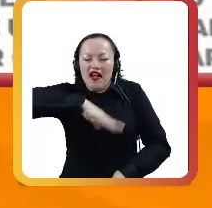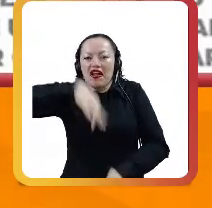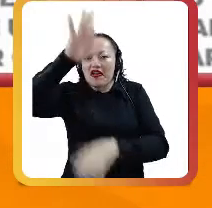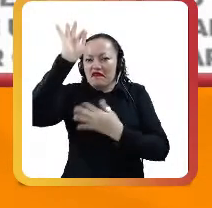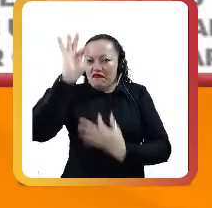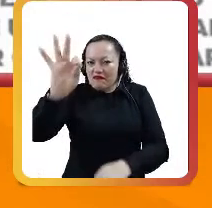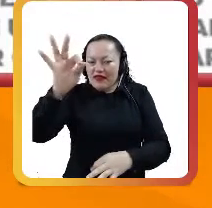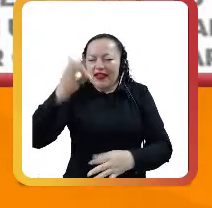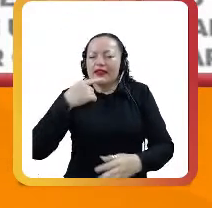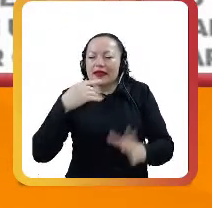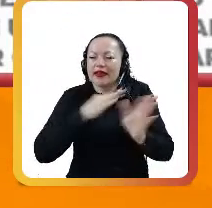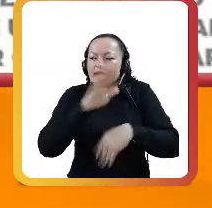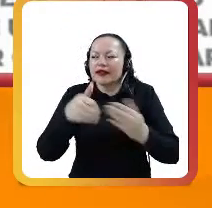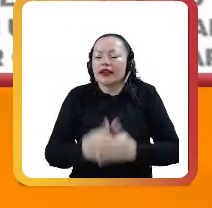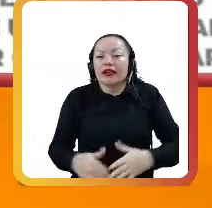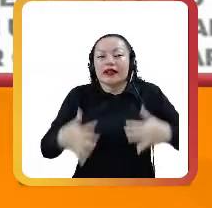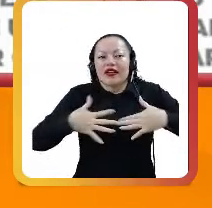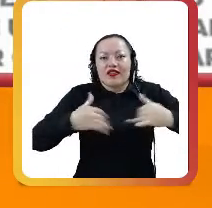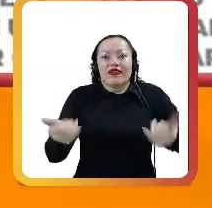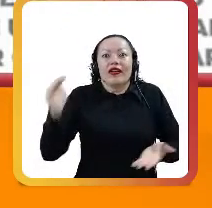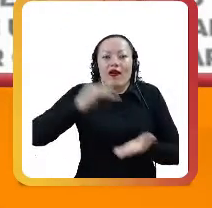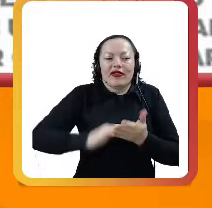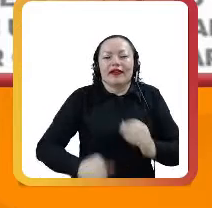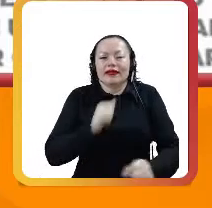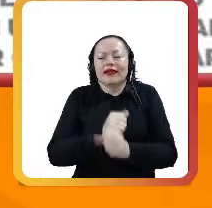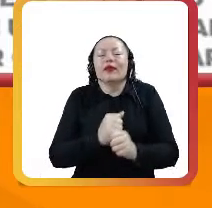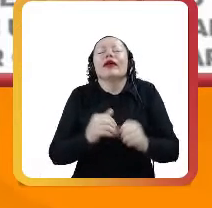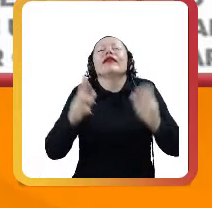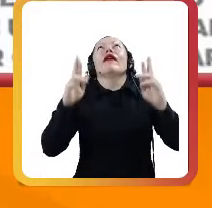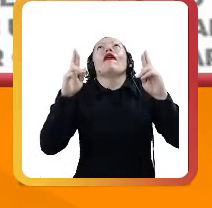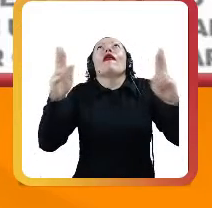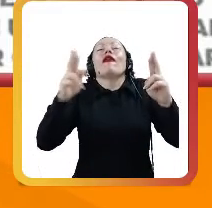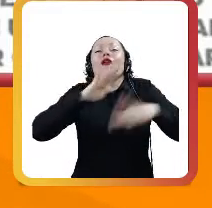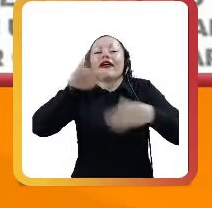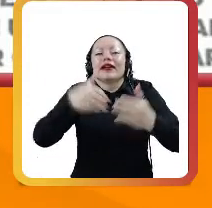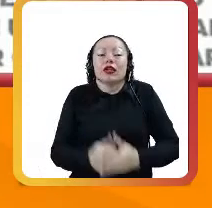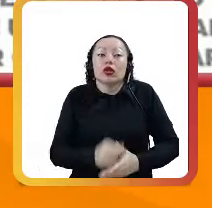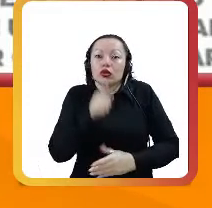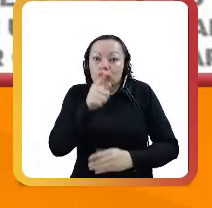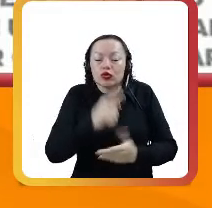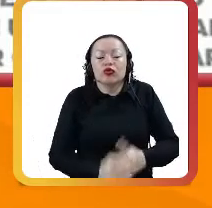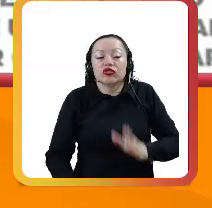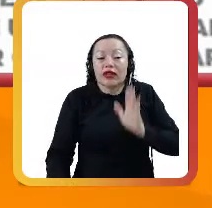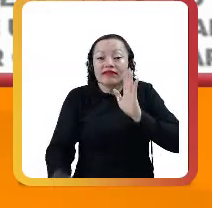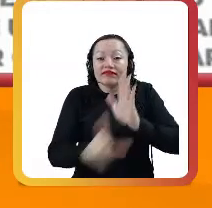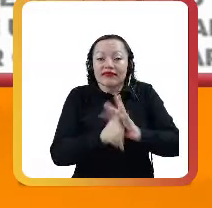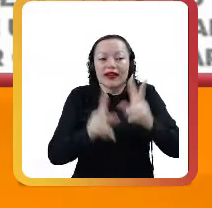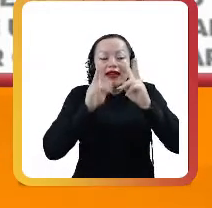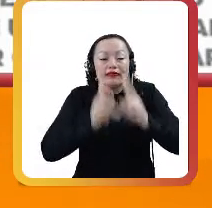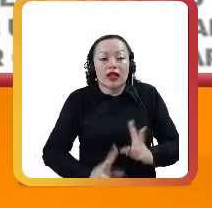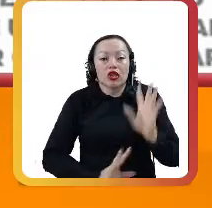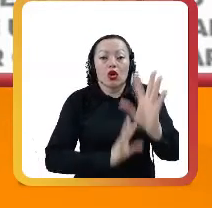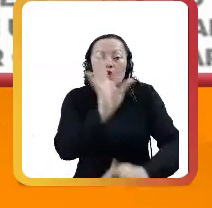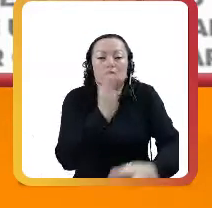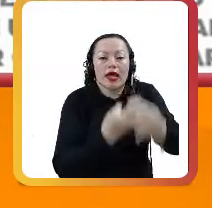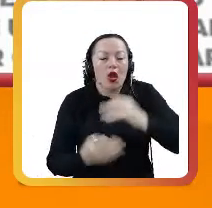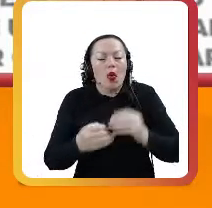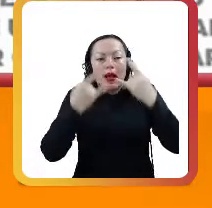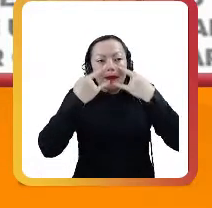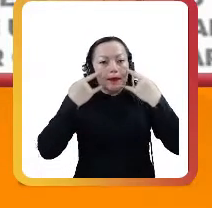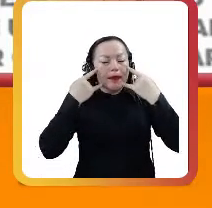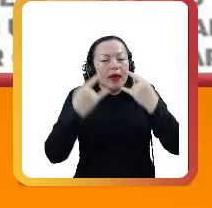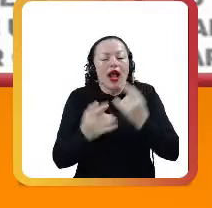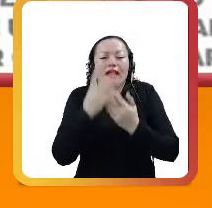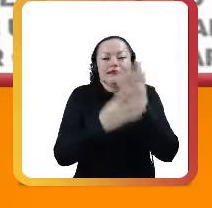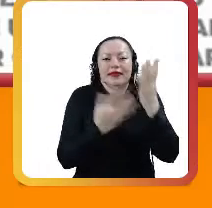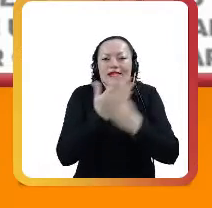Pues, feliz retorno y que ojalá con todas las medidas de protección para que nos cuidemos entre todos, pero que puedan volver a